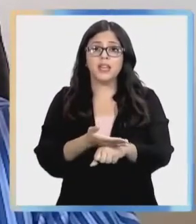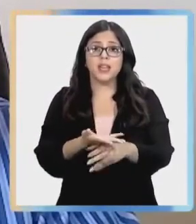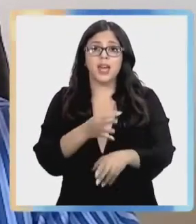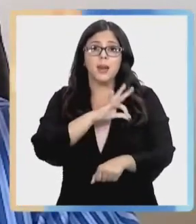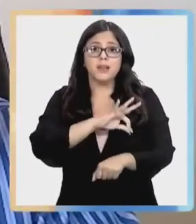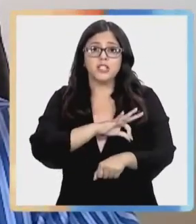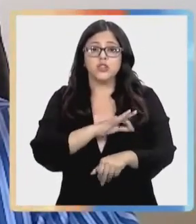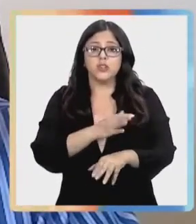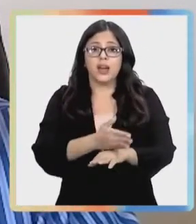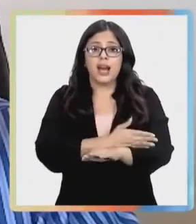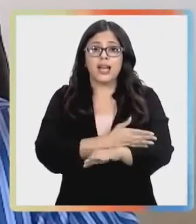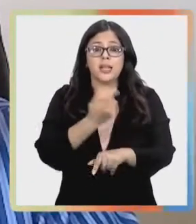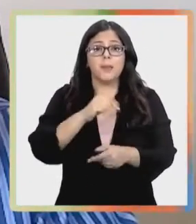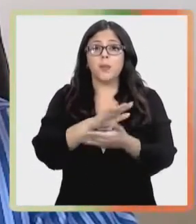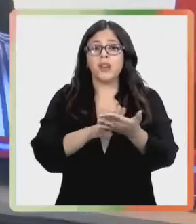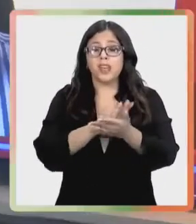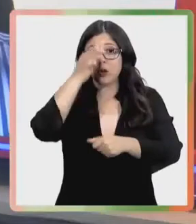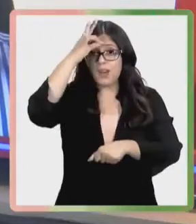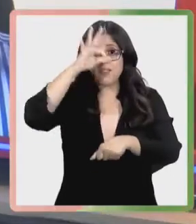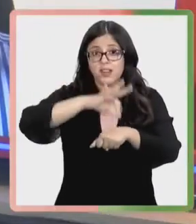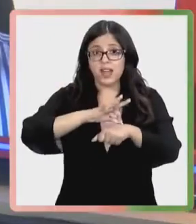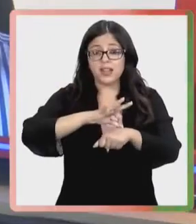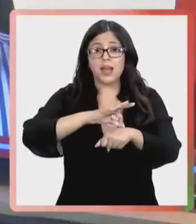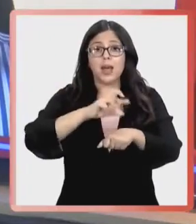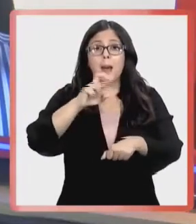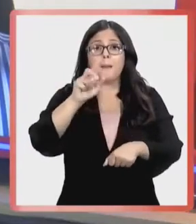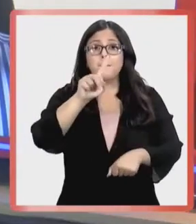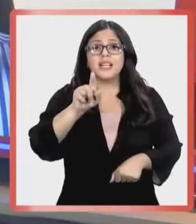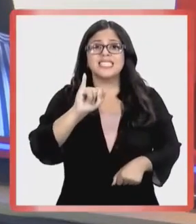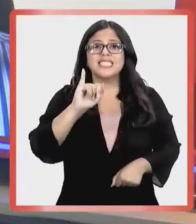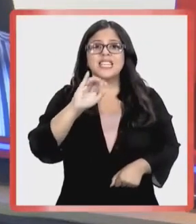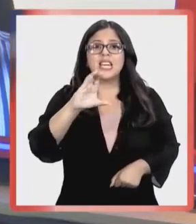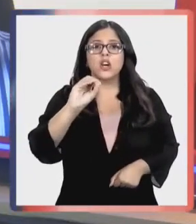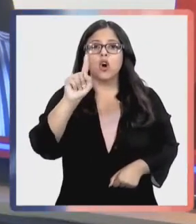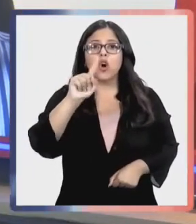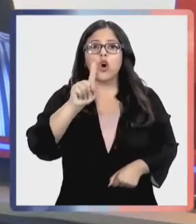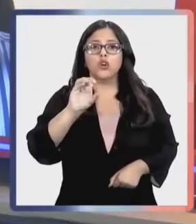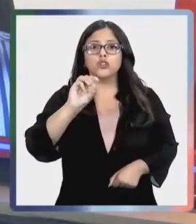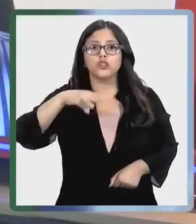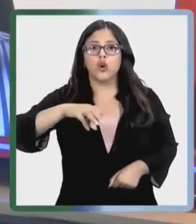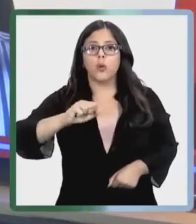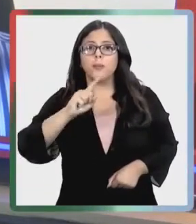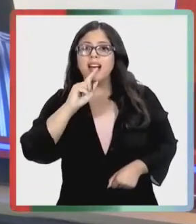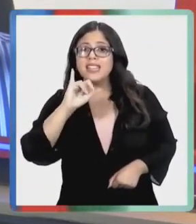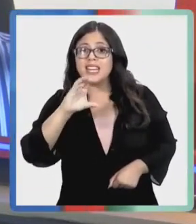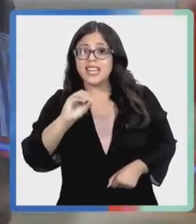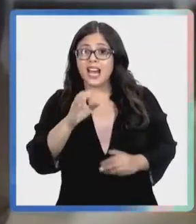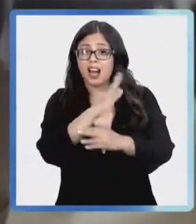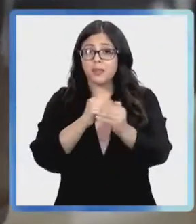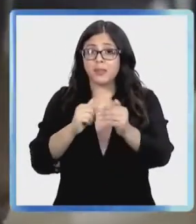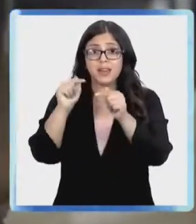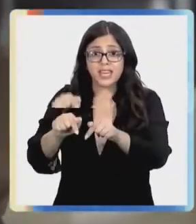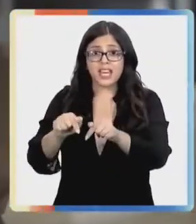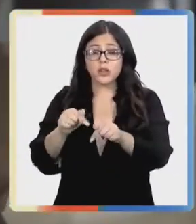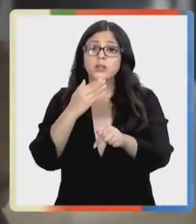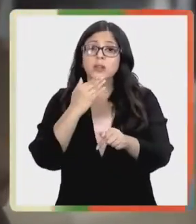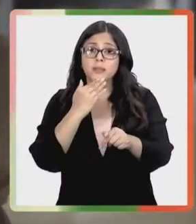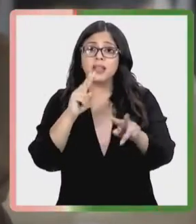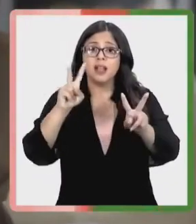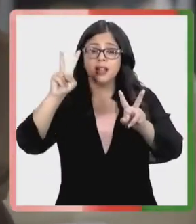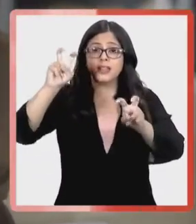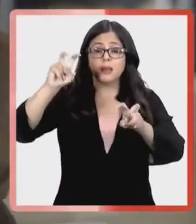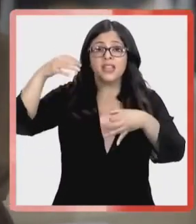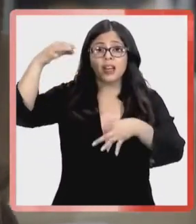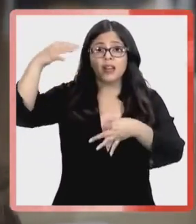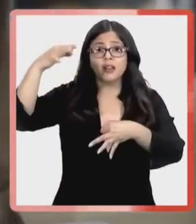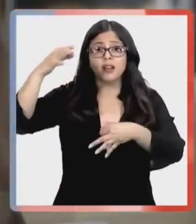cuando se trata de una enfermedad psicosomática, la fibromialgia, obviamente ha corrido la misma suerte que para las licencias médicas, es decir,